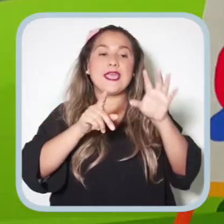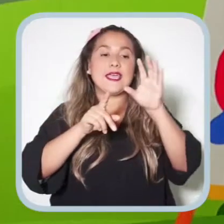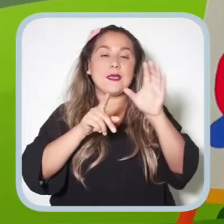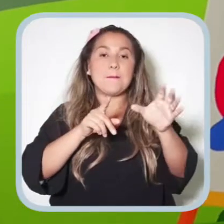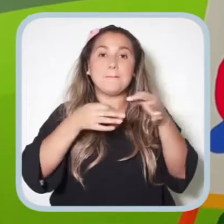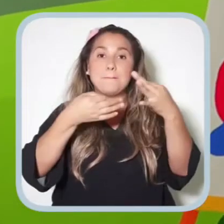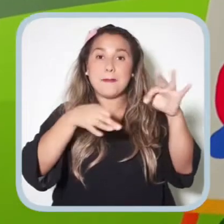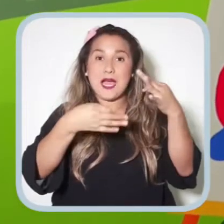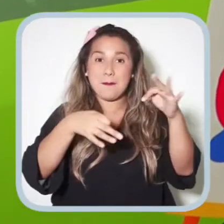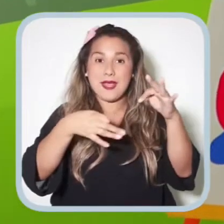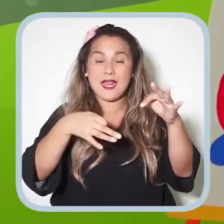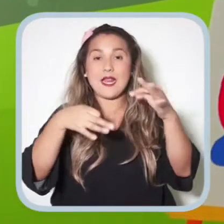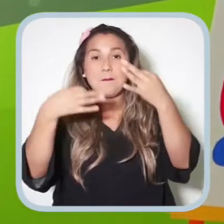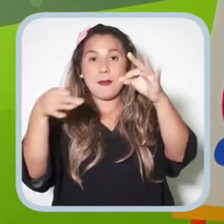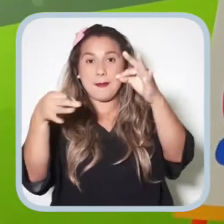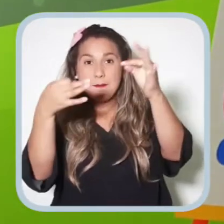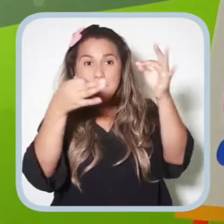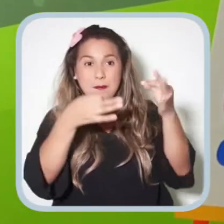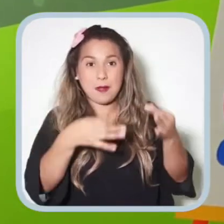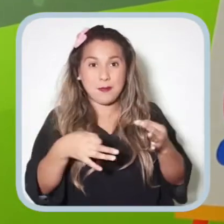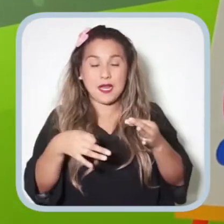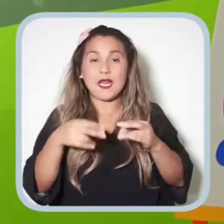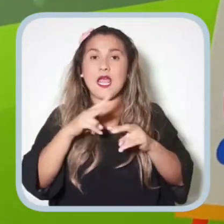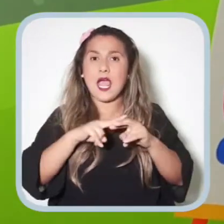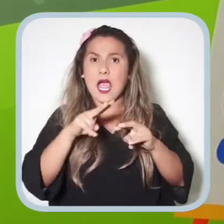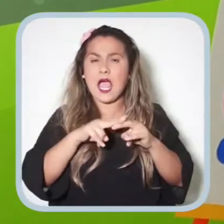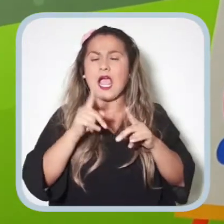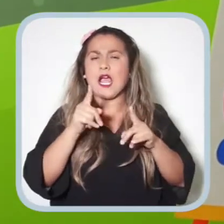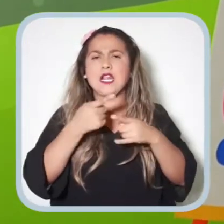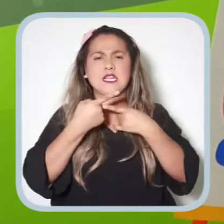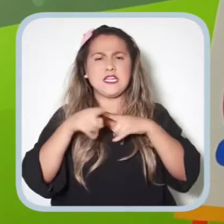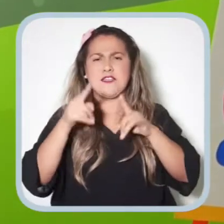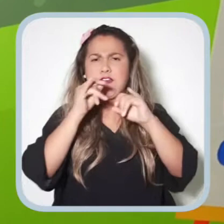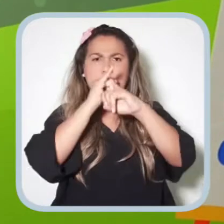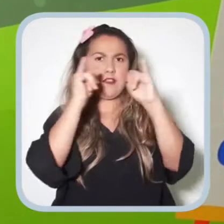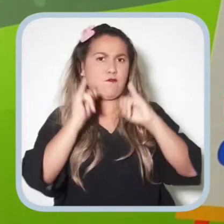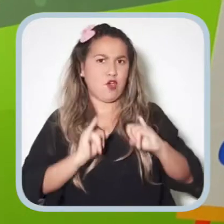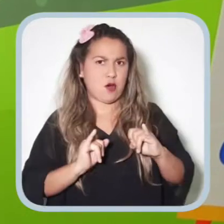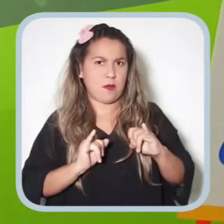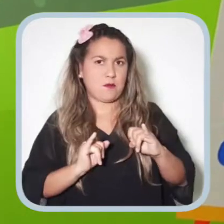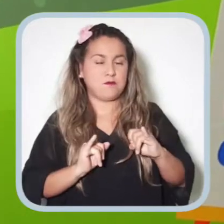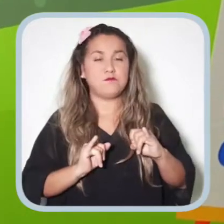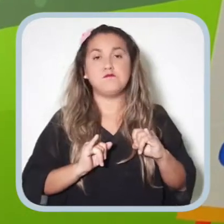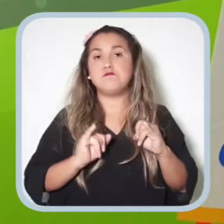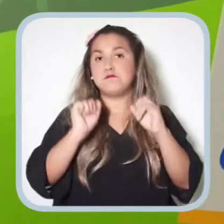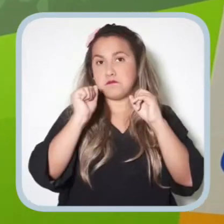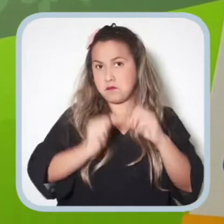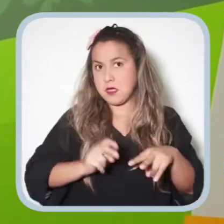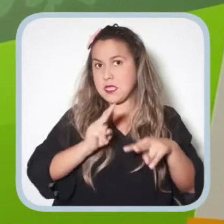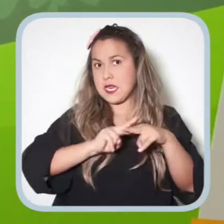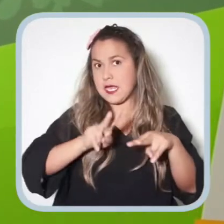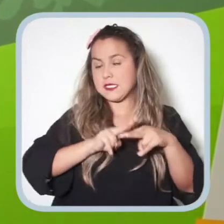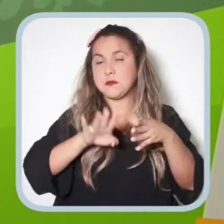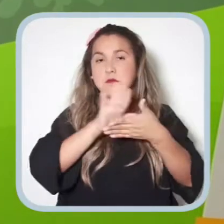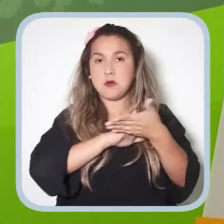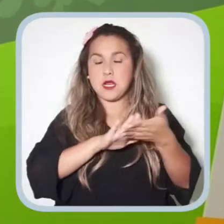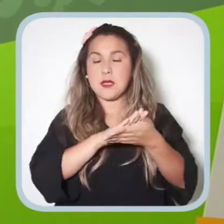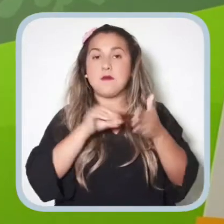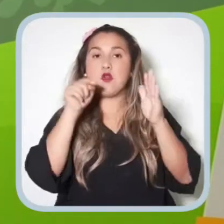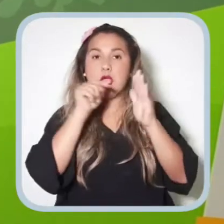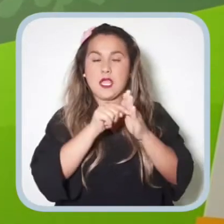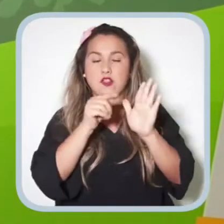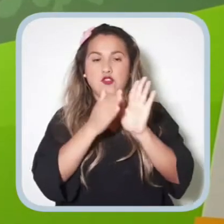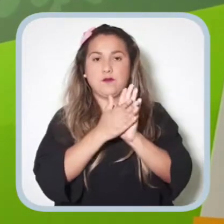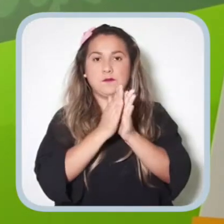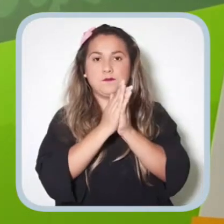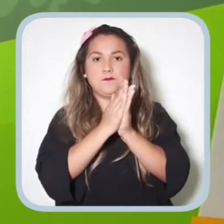que ustedes tienen fabriquen algo distinto. Por ejemplo, también pueden hacer esto. Lo damos